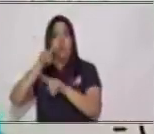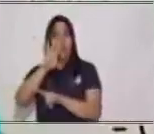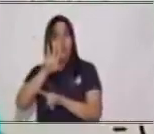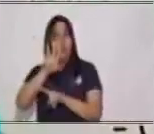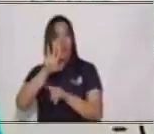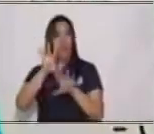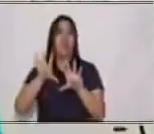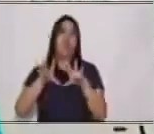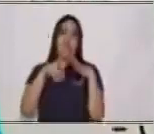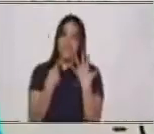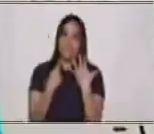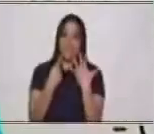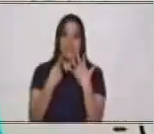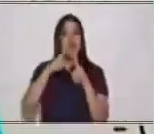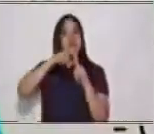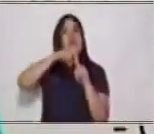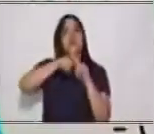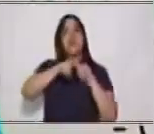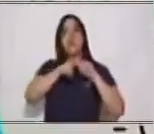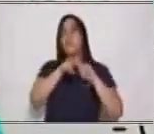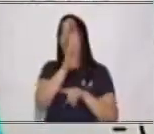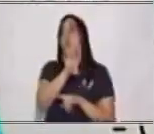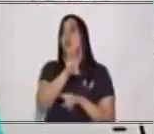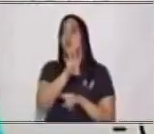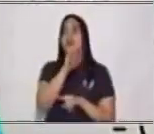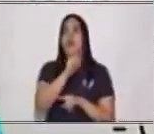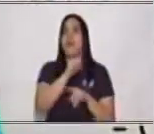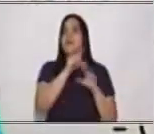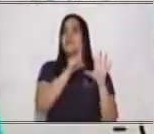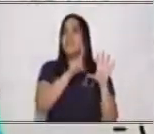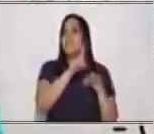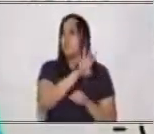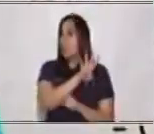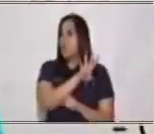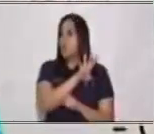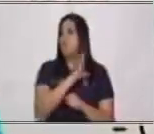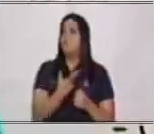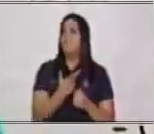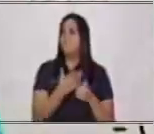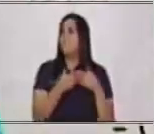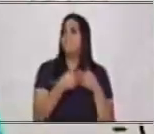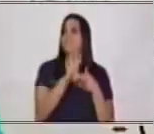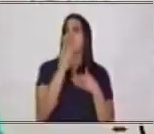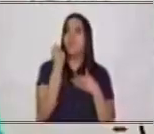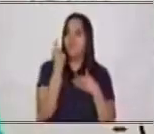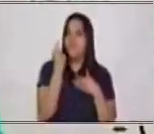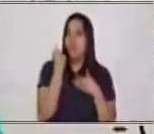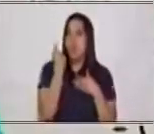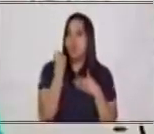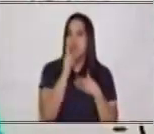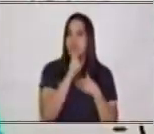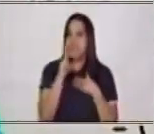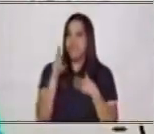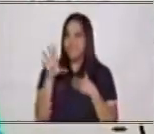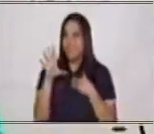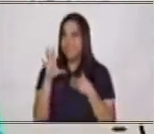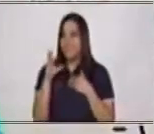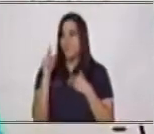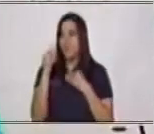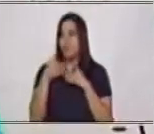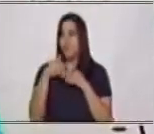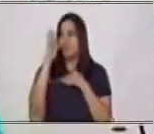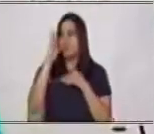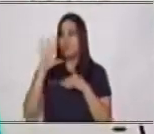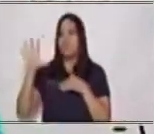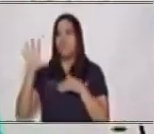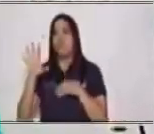4, 16. Y por 4, 64. No llegamos a 125. Intentemos con uno un poquito más grande. Con